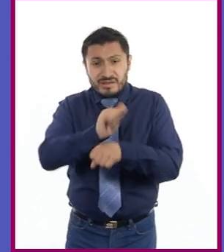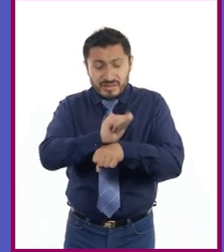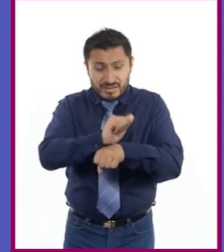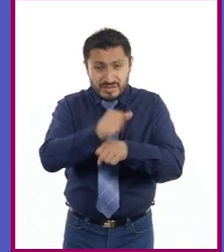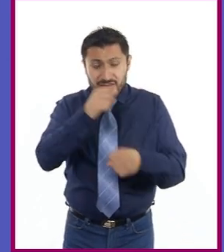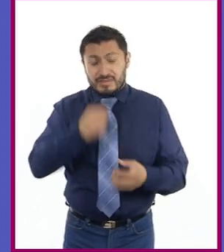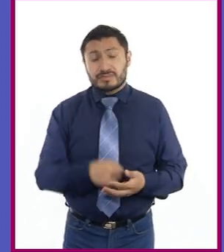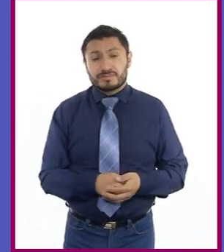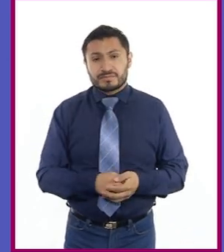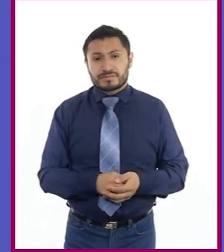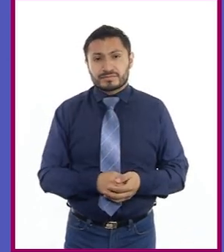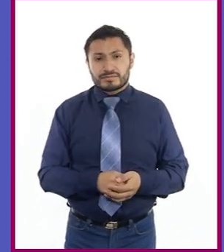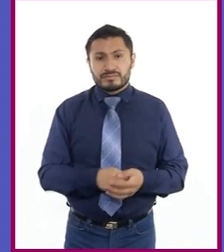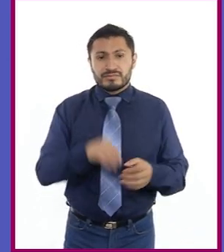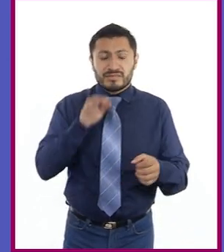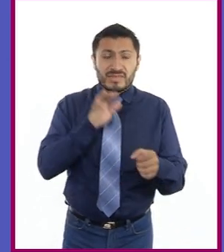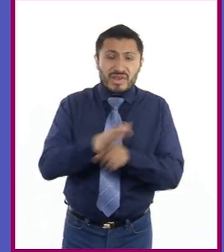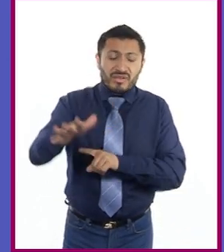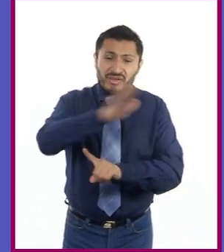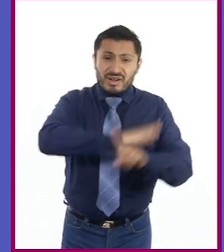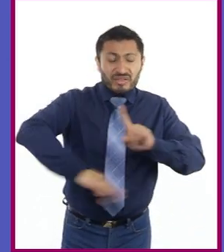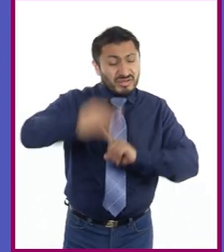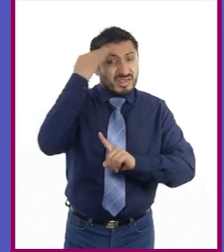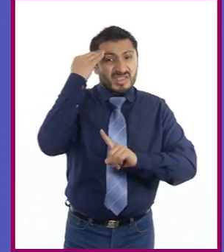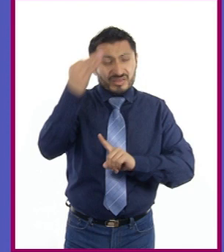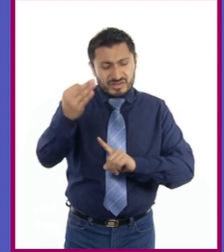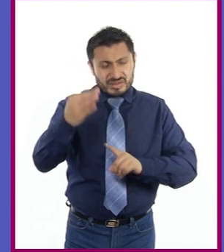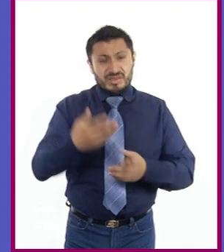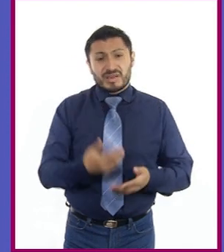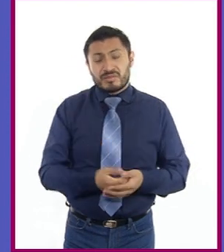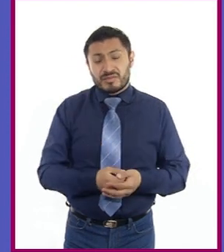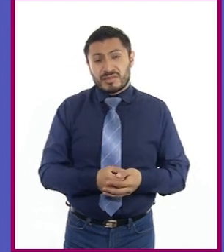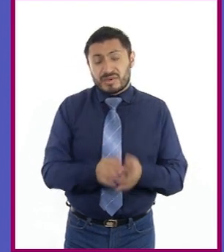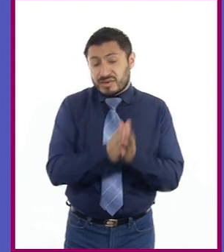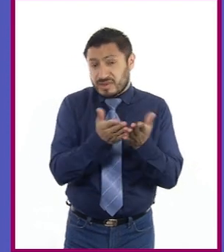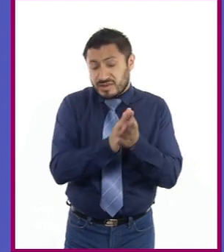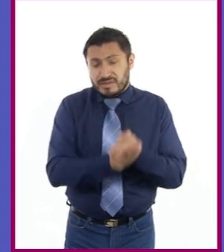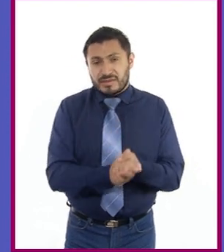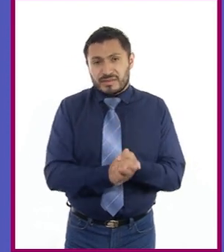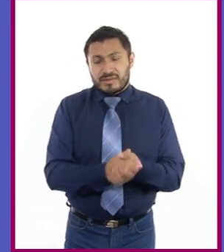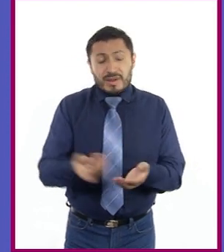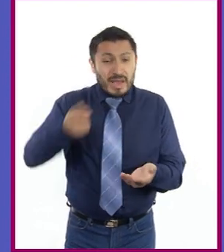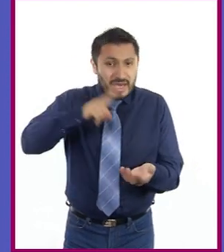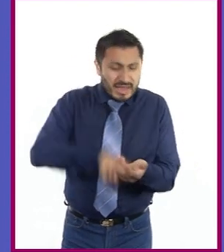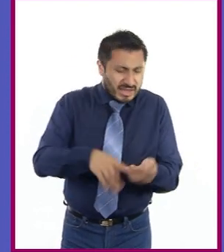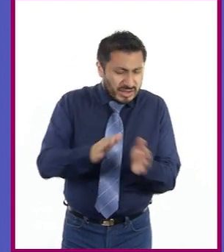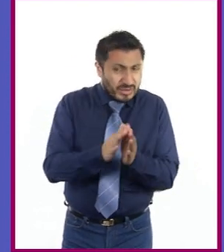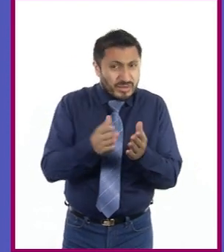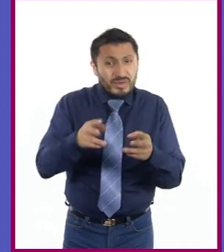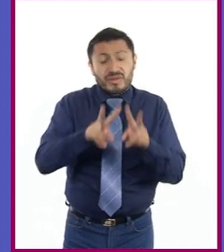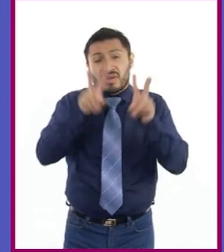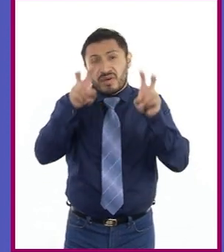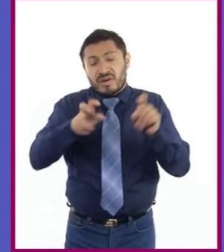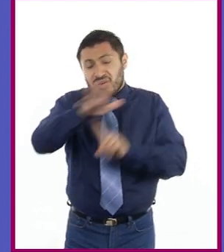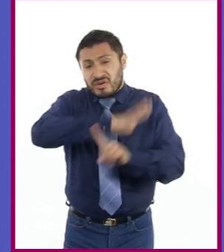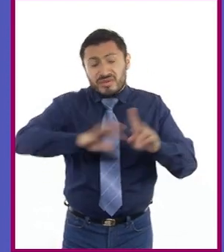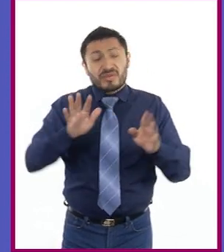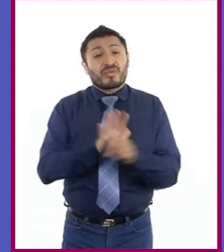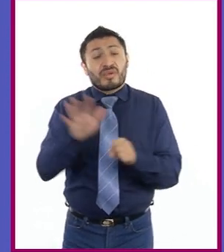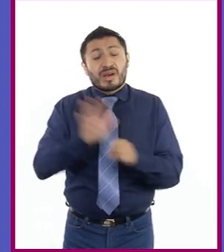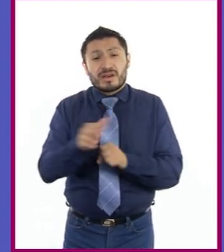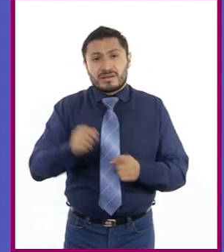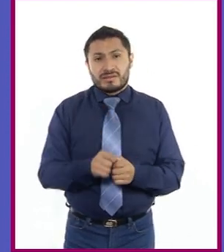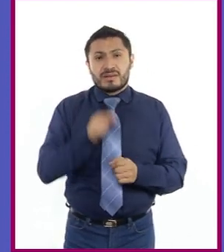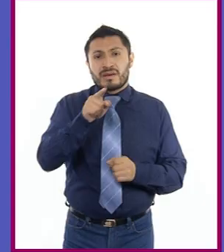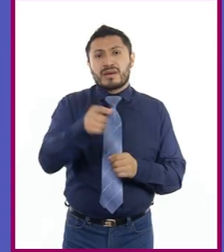de la época refleja el autor? ¿Cuál es el ambiente de la obra? ¿Qué efecto les produjo su